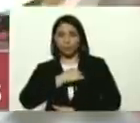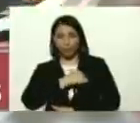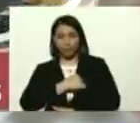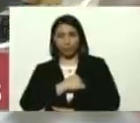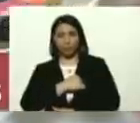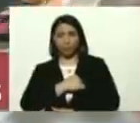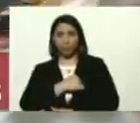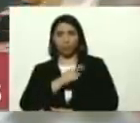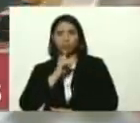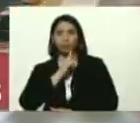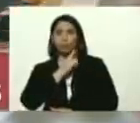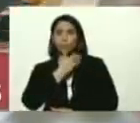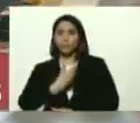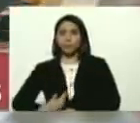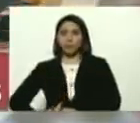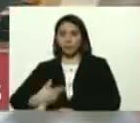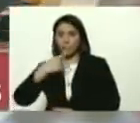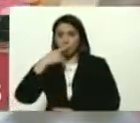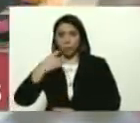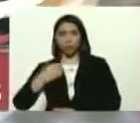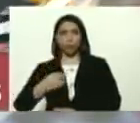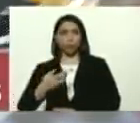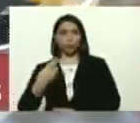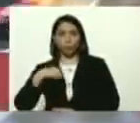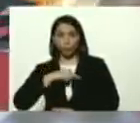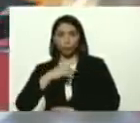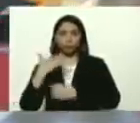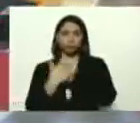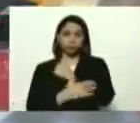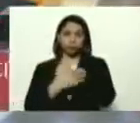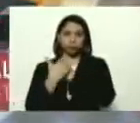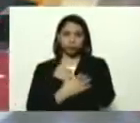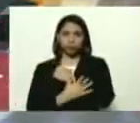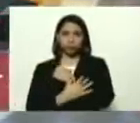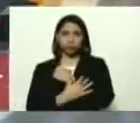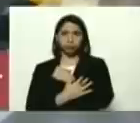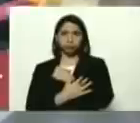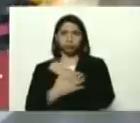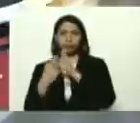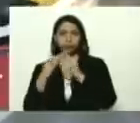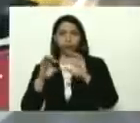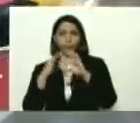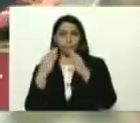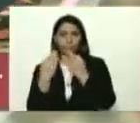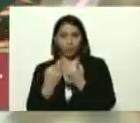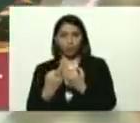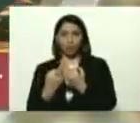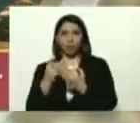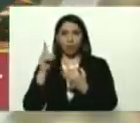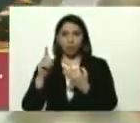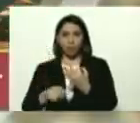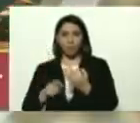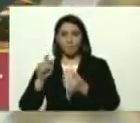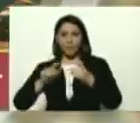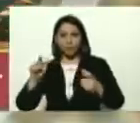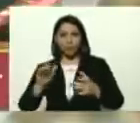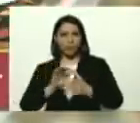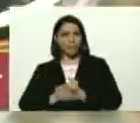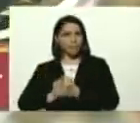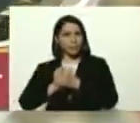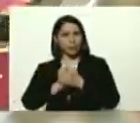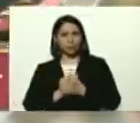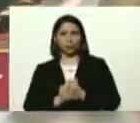En nombre del presidente Nicolás Maduro, extendemos nuestras condolencias a sus familiares, a sus deudos, a sus